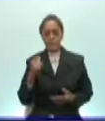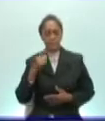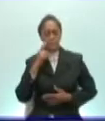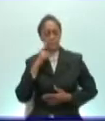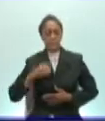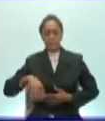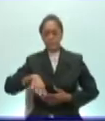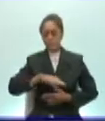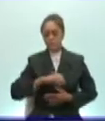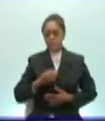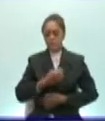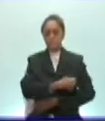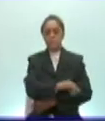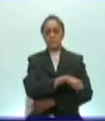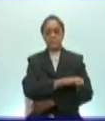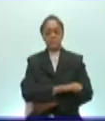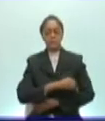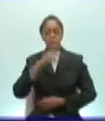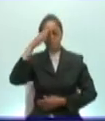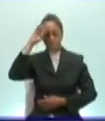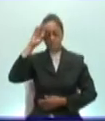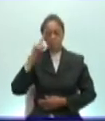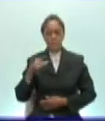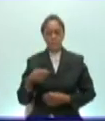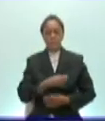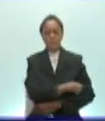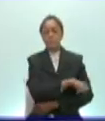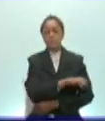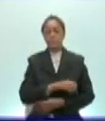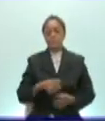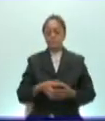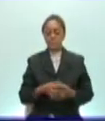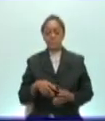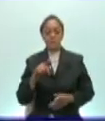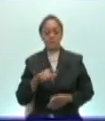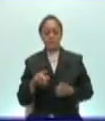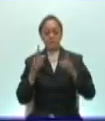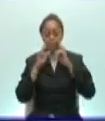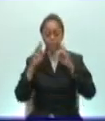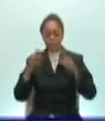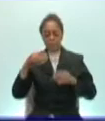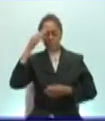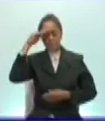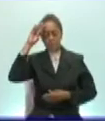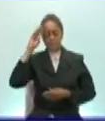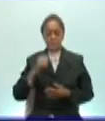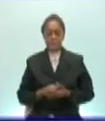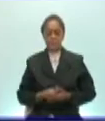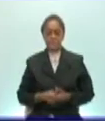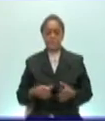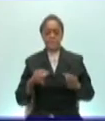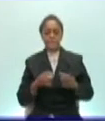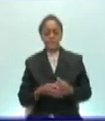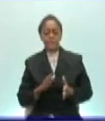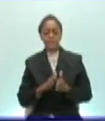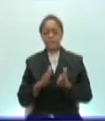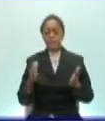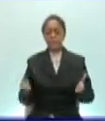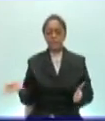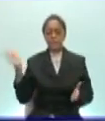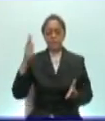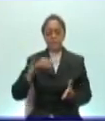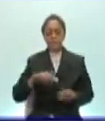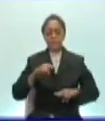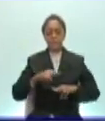toda la situación del pueblo cubano para que el pueblo norteamericano supiera en qué condiciones vivían los cubanos. Cuando el grupo de periodistas llega a La Habana,